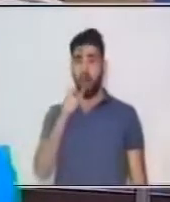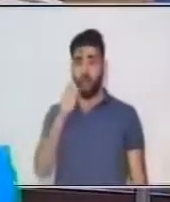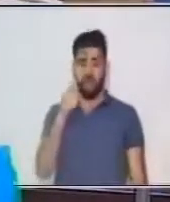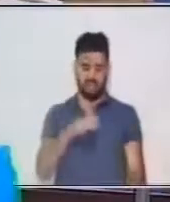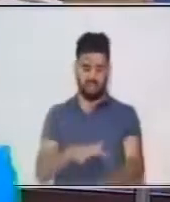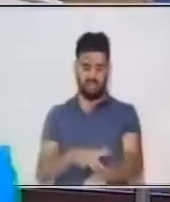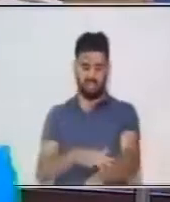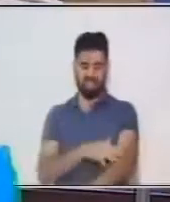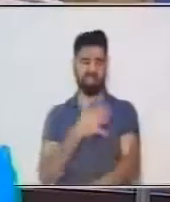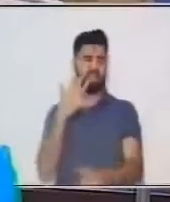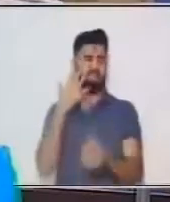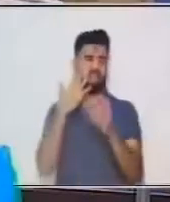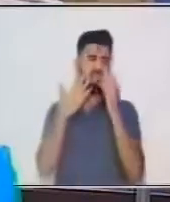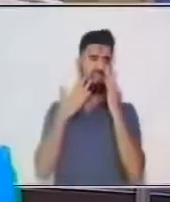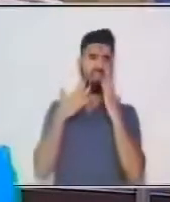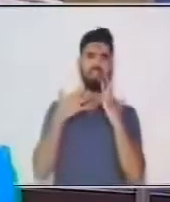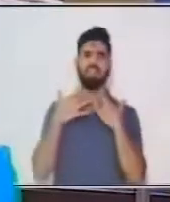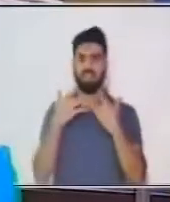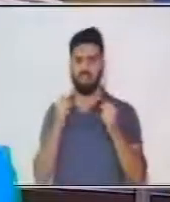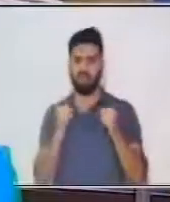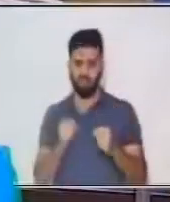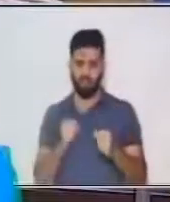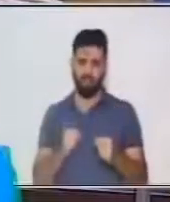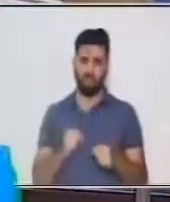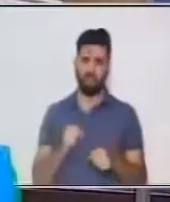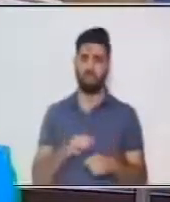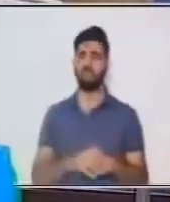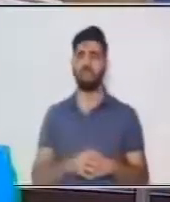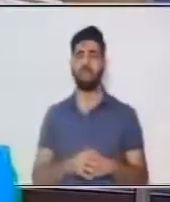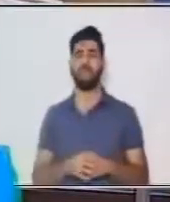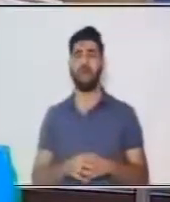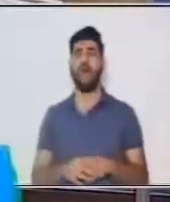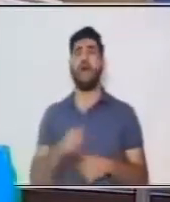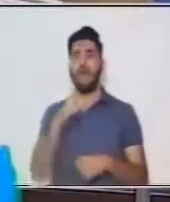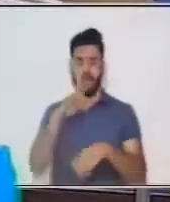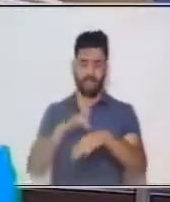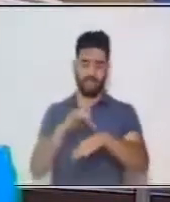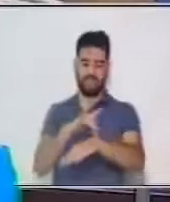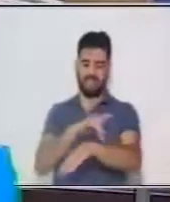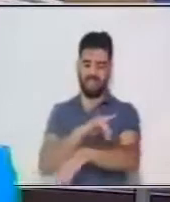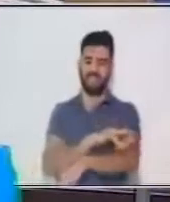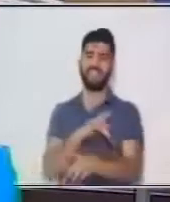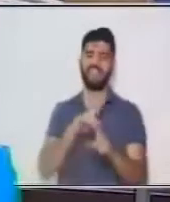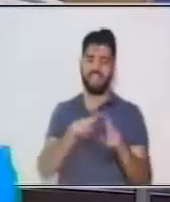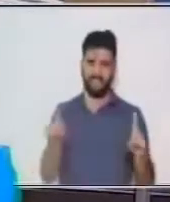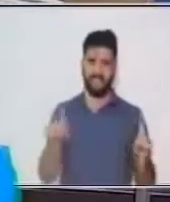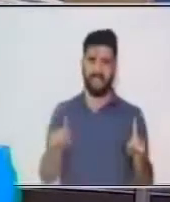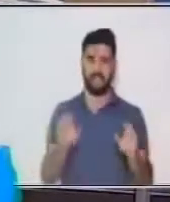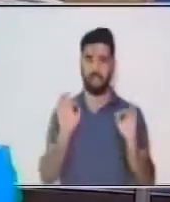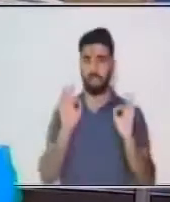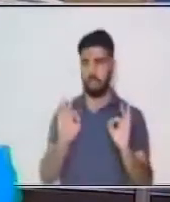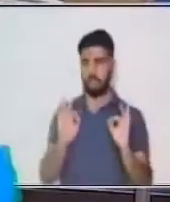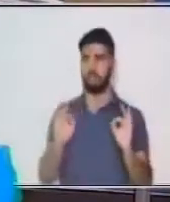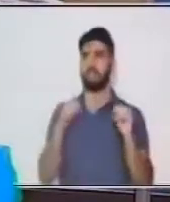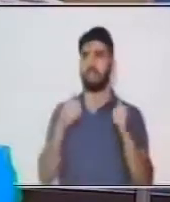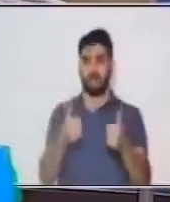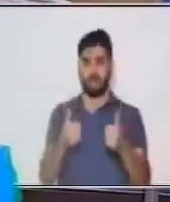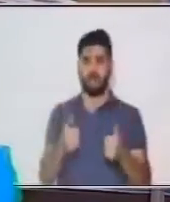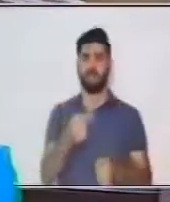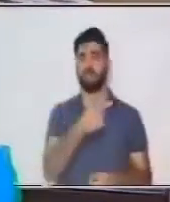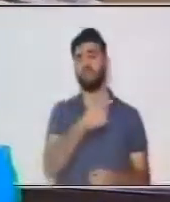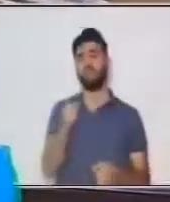áspera. ¿Qué sentido estoy utilizando? El sentido del tacto. Excelente. Ahora, ¿qué vas a